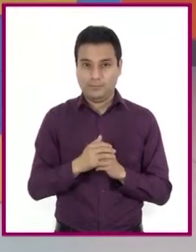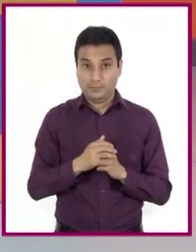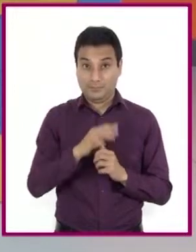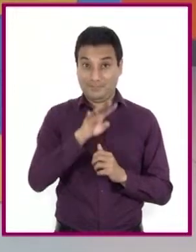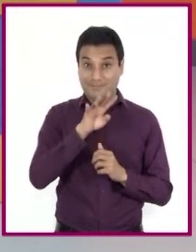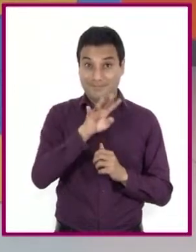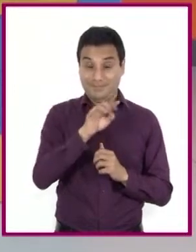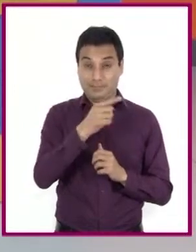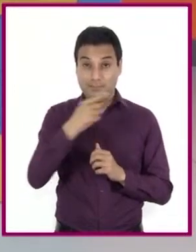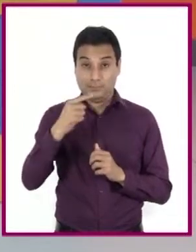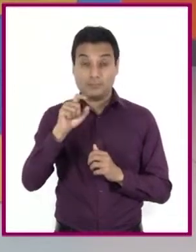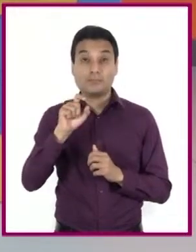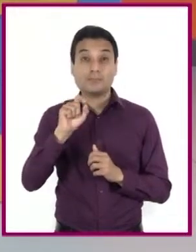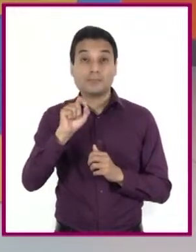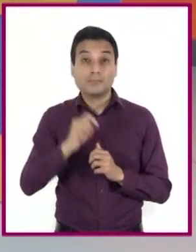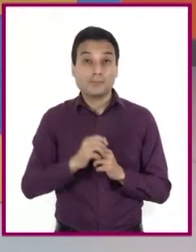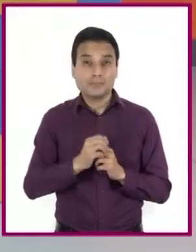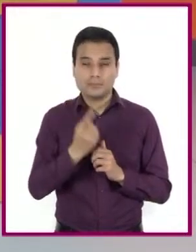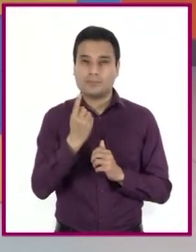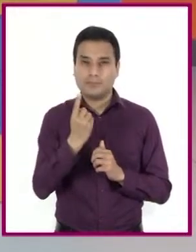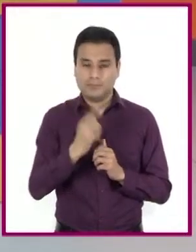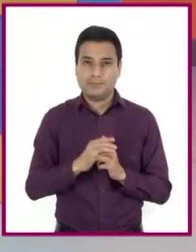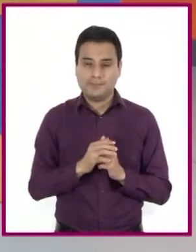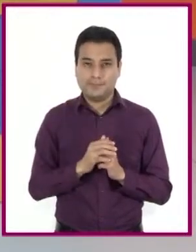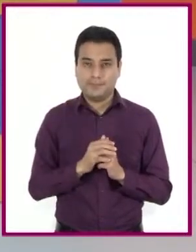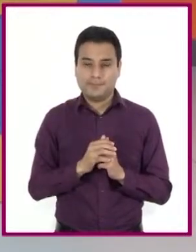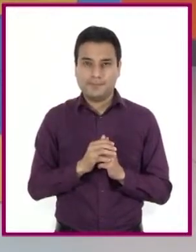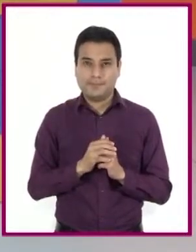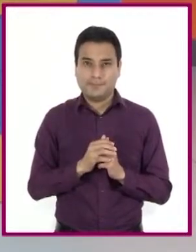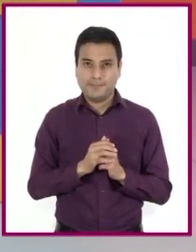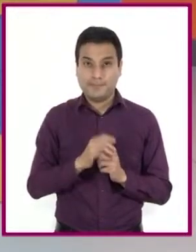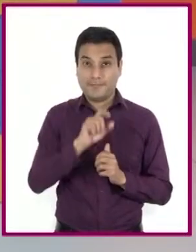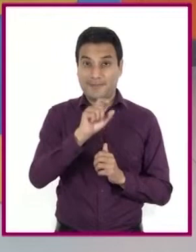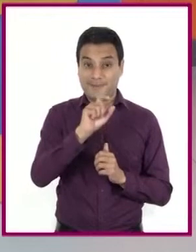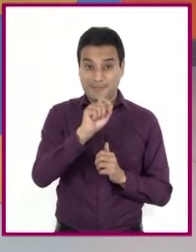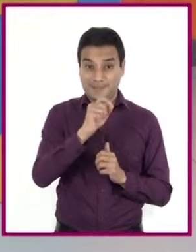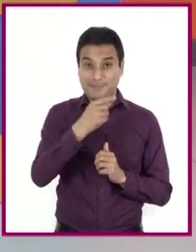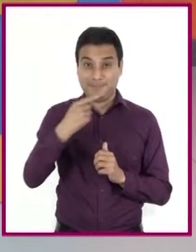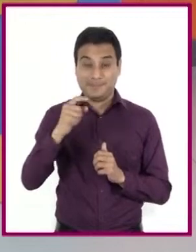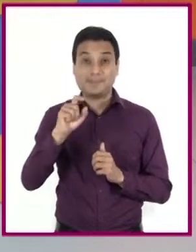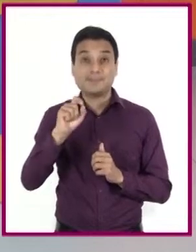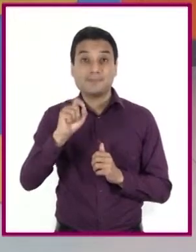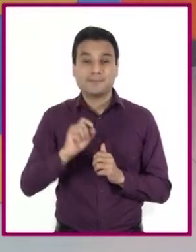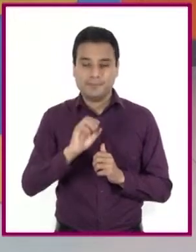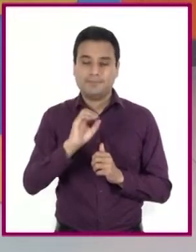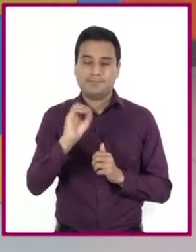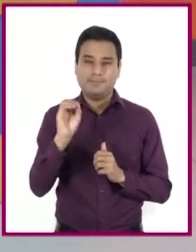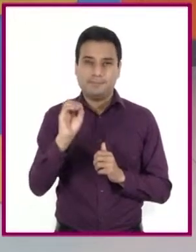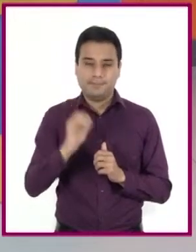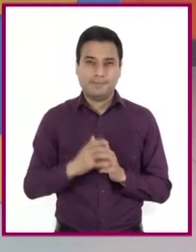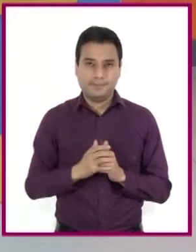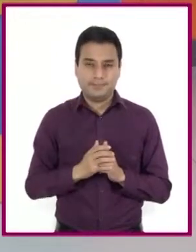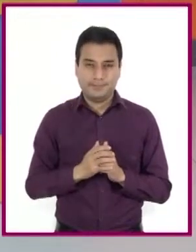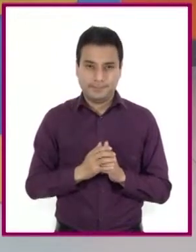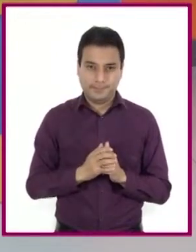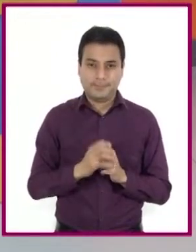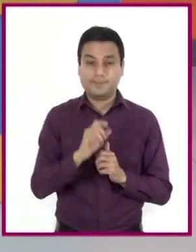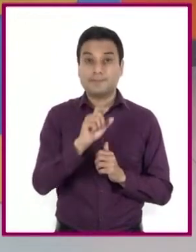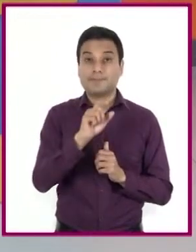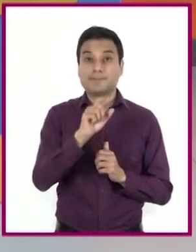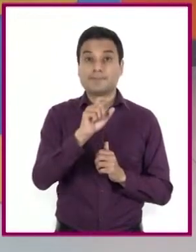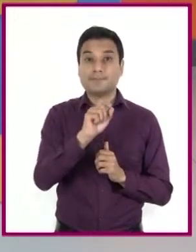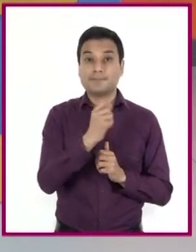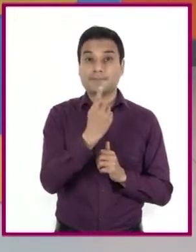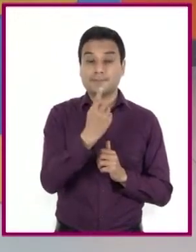de 19 menos 20 es 1. El valor absoluto de 20 menos 20 es 0. El valor absoluto